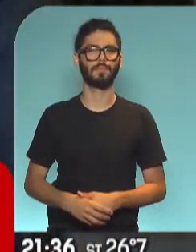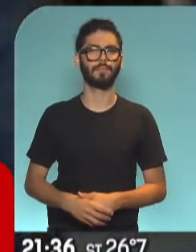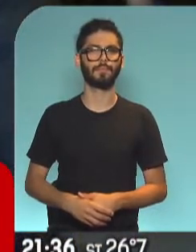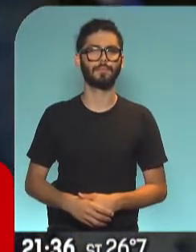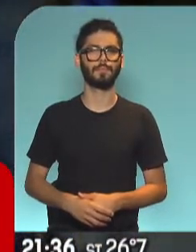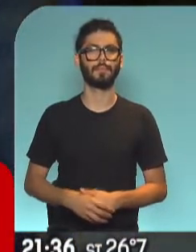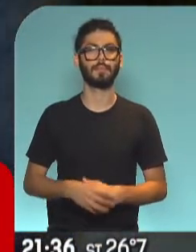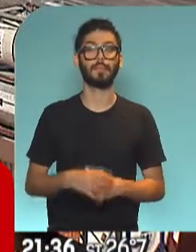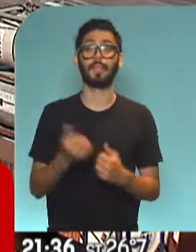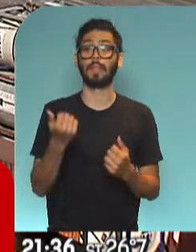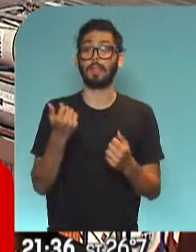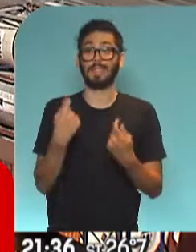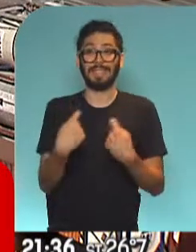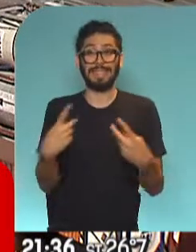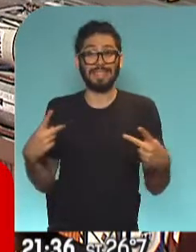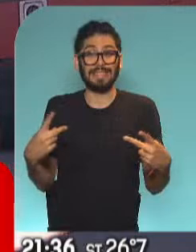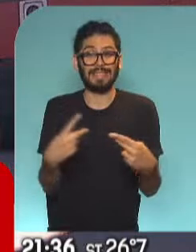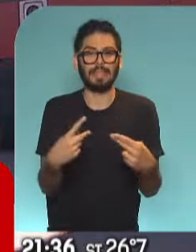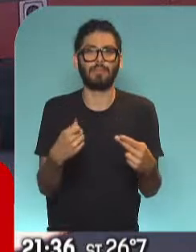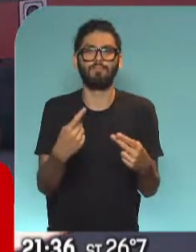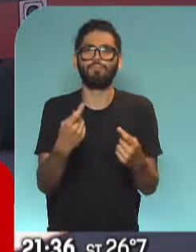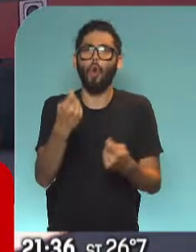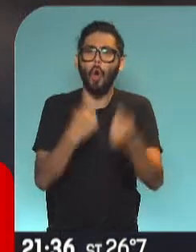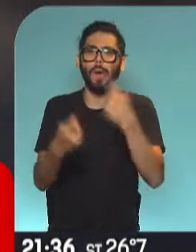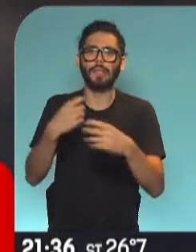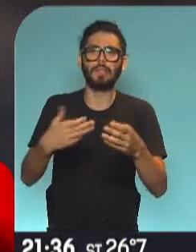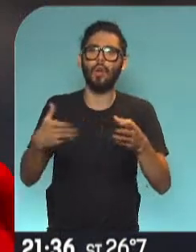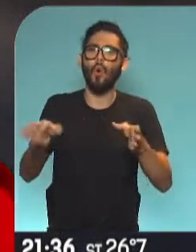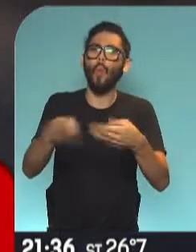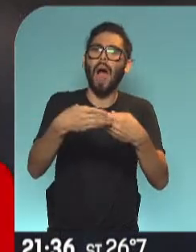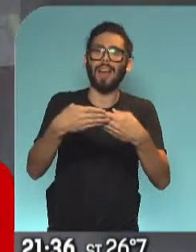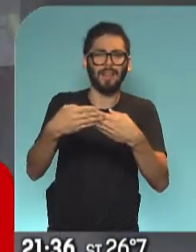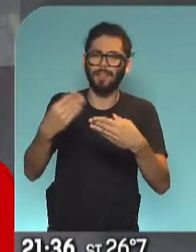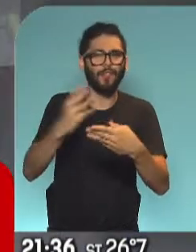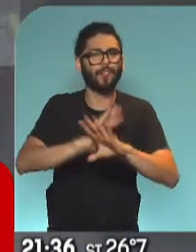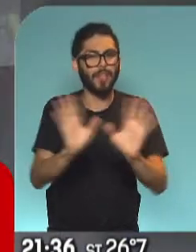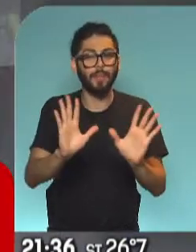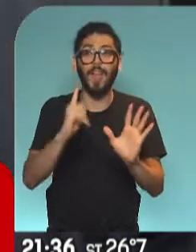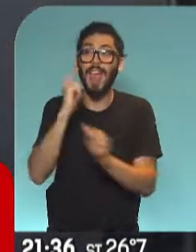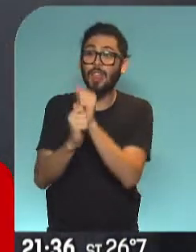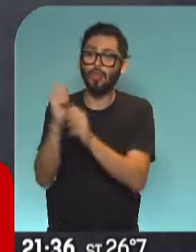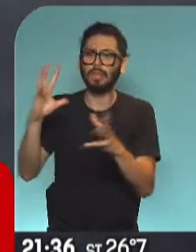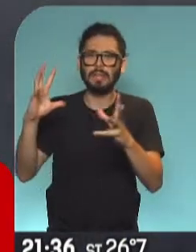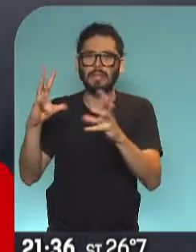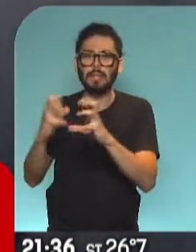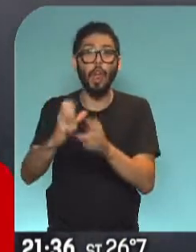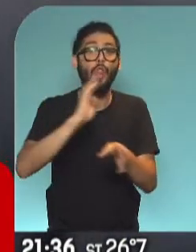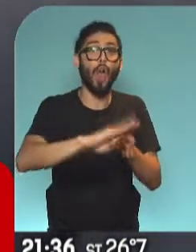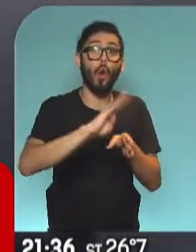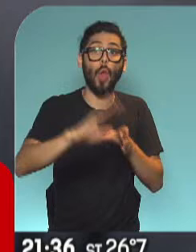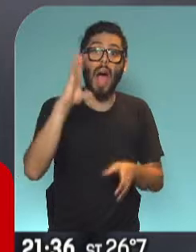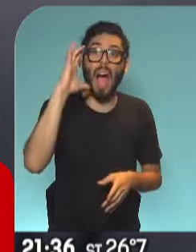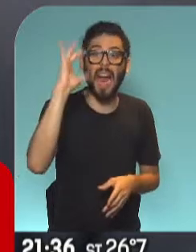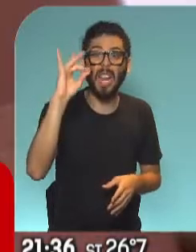Ajuste fiscal, eliminación de barreras comerciales, destrucción de la industria y endeudamiento récord.